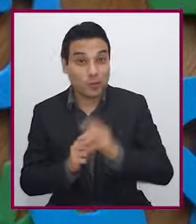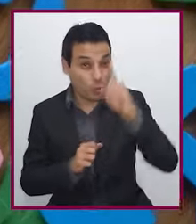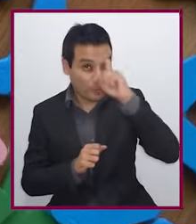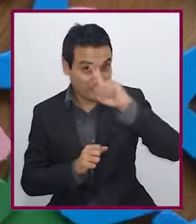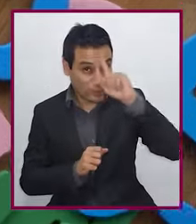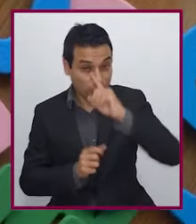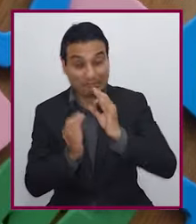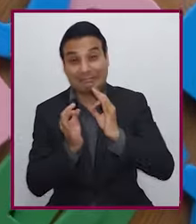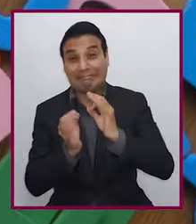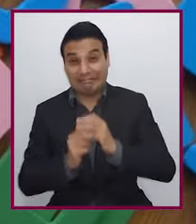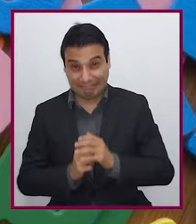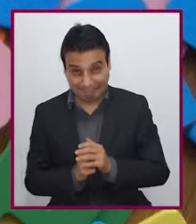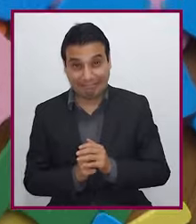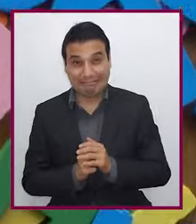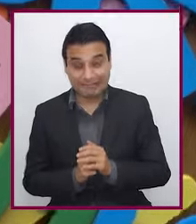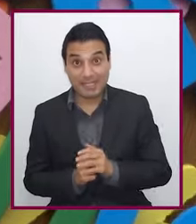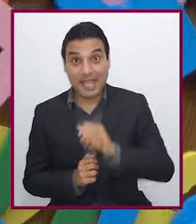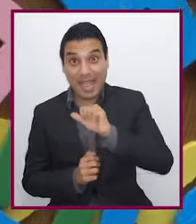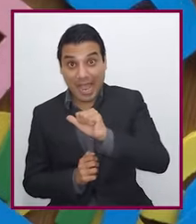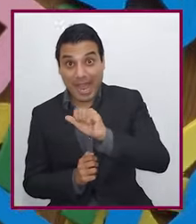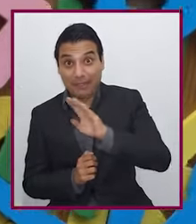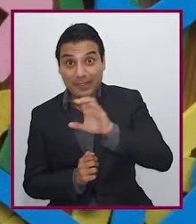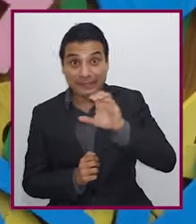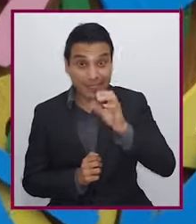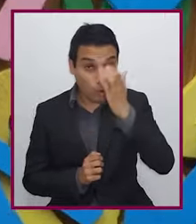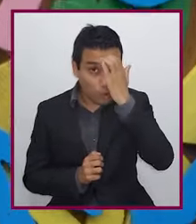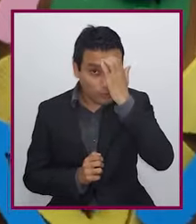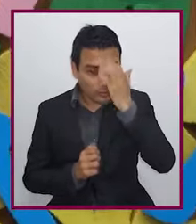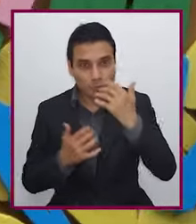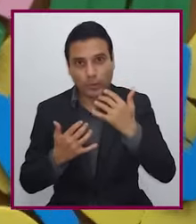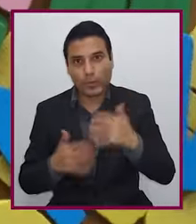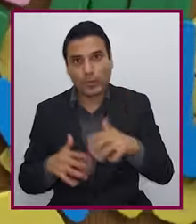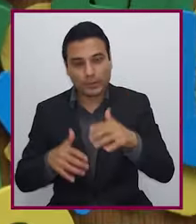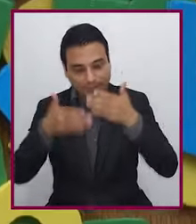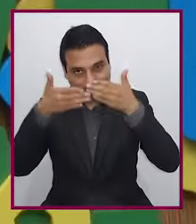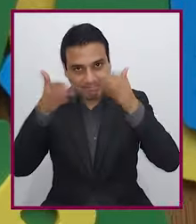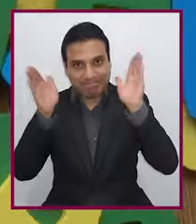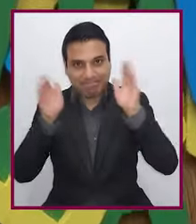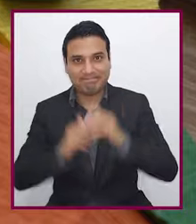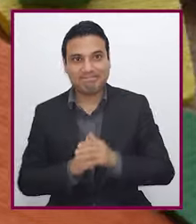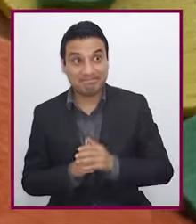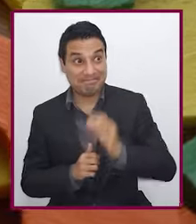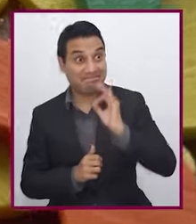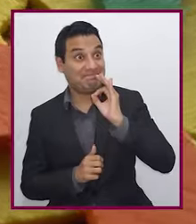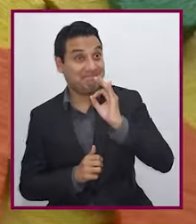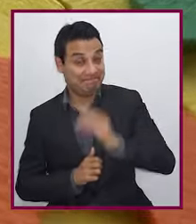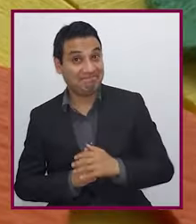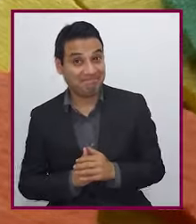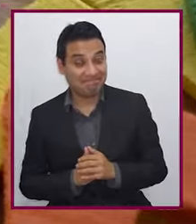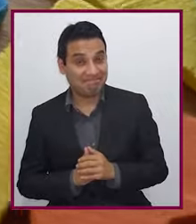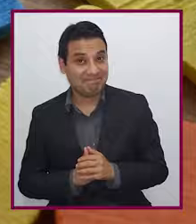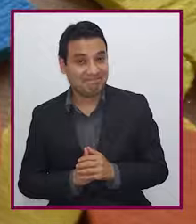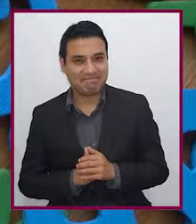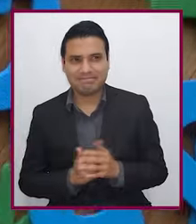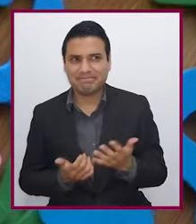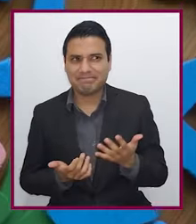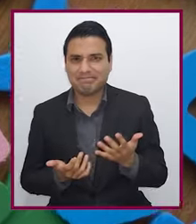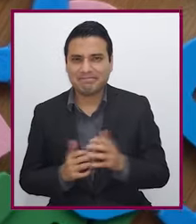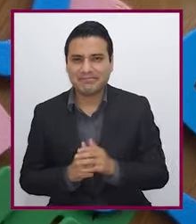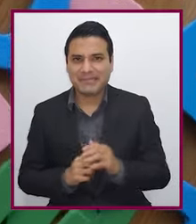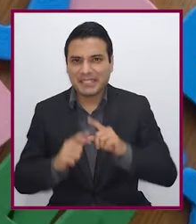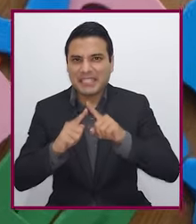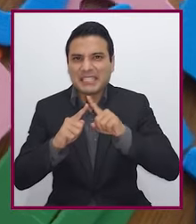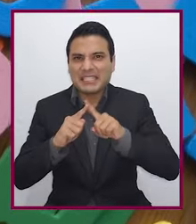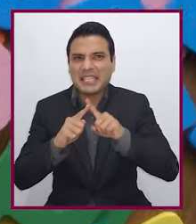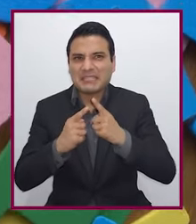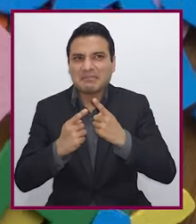viene buenísimo porque alfabetizar siempre te abre el horizonte. Eso sí que ni qué, Gaby. ¿Quién le